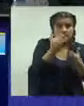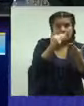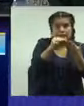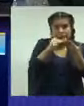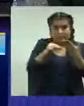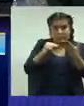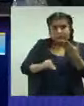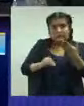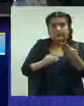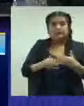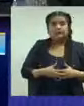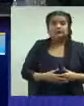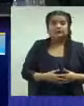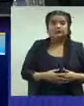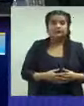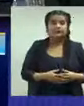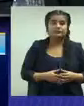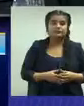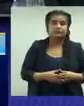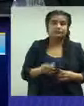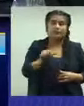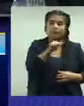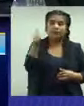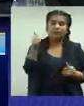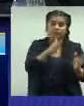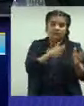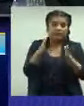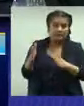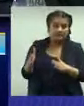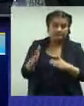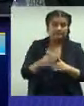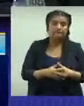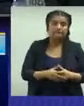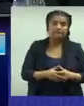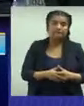insumos. La siguiente, por favor.